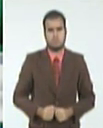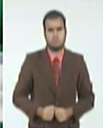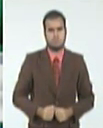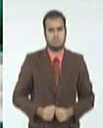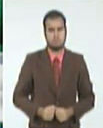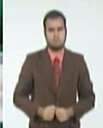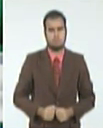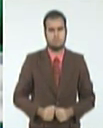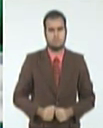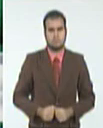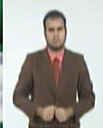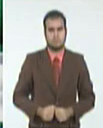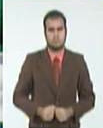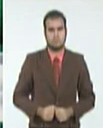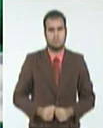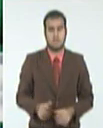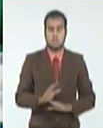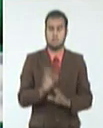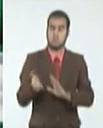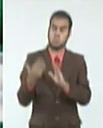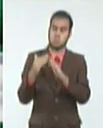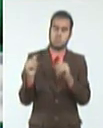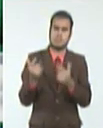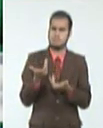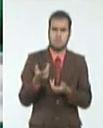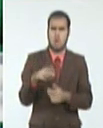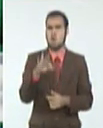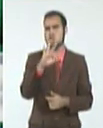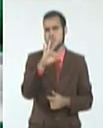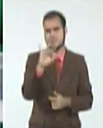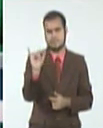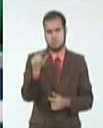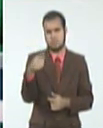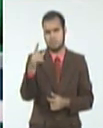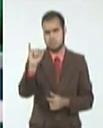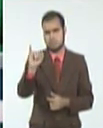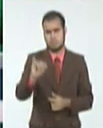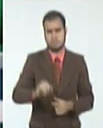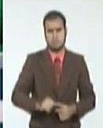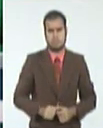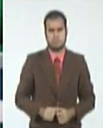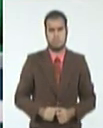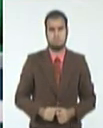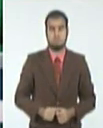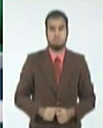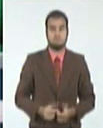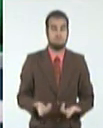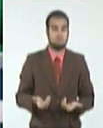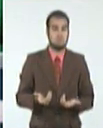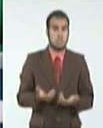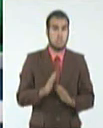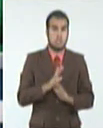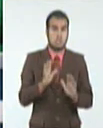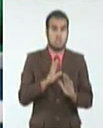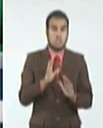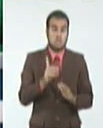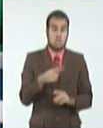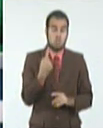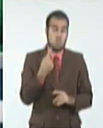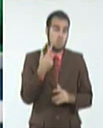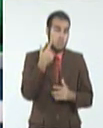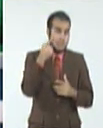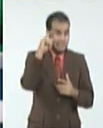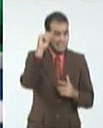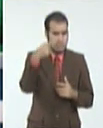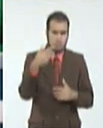que recuperados el 86,6%, que para Cuba, para lo que tuvimos en un momento determinado,